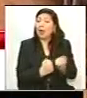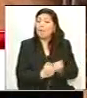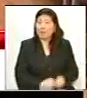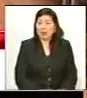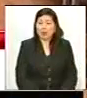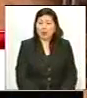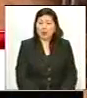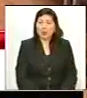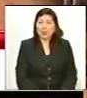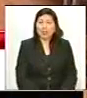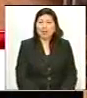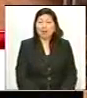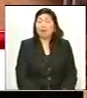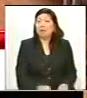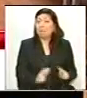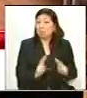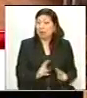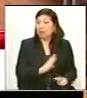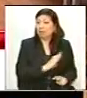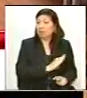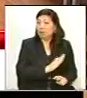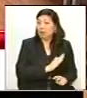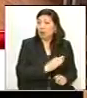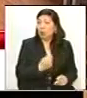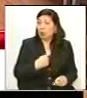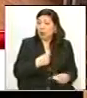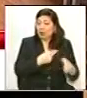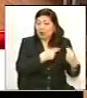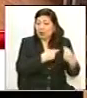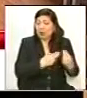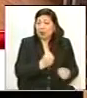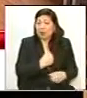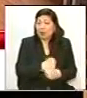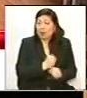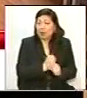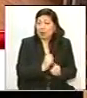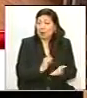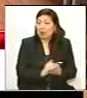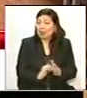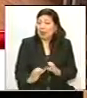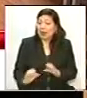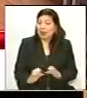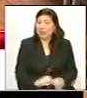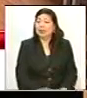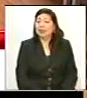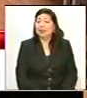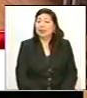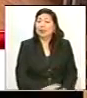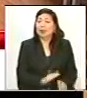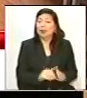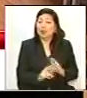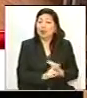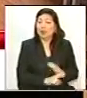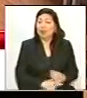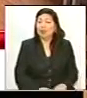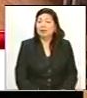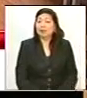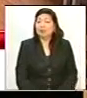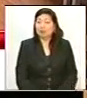a ver la fiscalización, que es nuestro rol, de las obras que se ejecutan en todo el país,